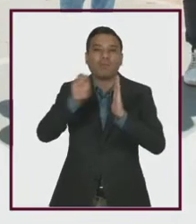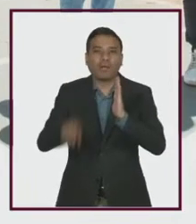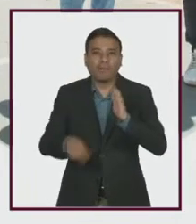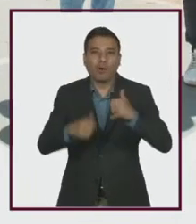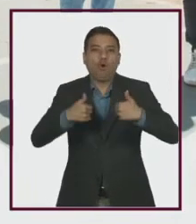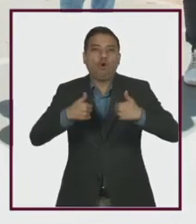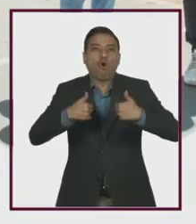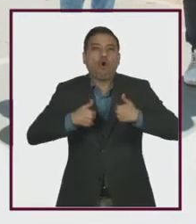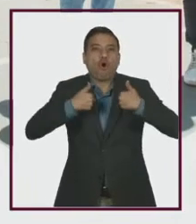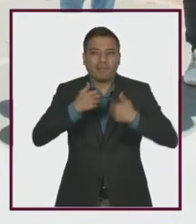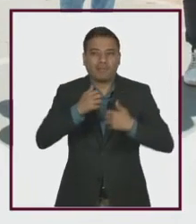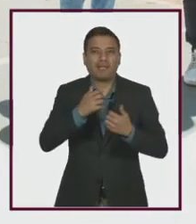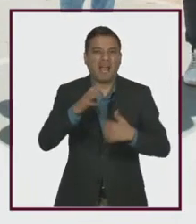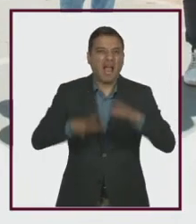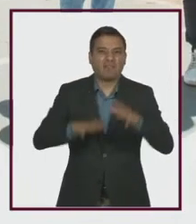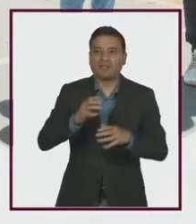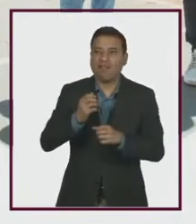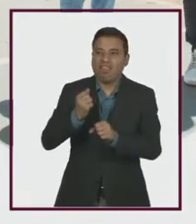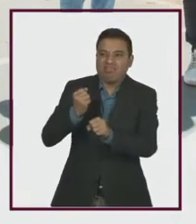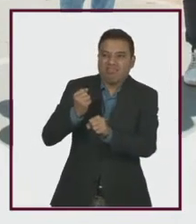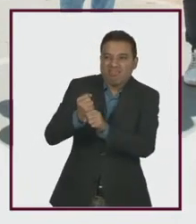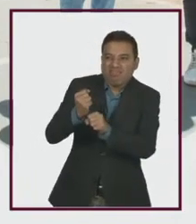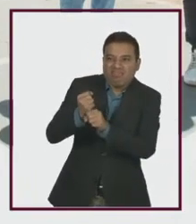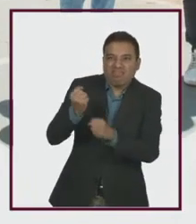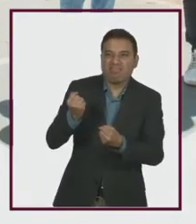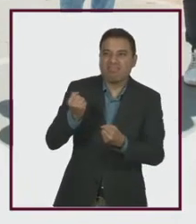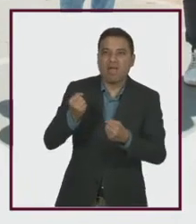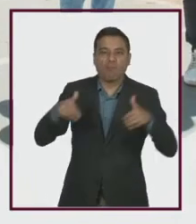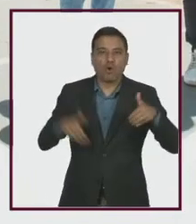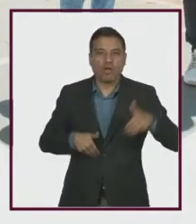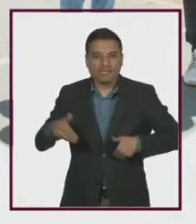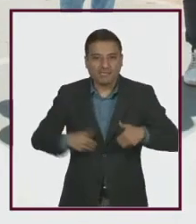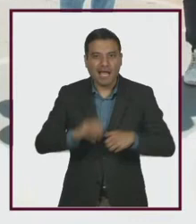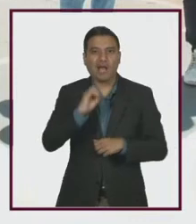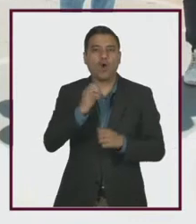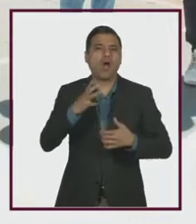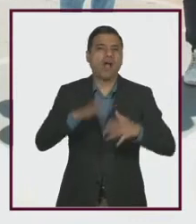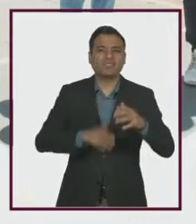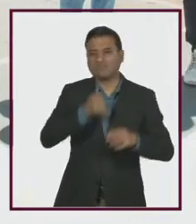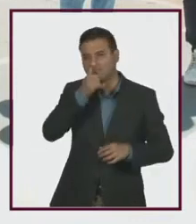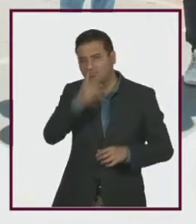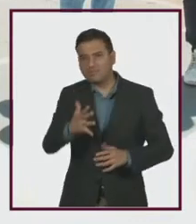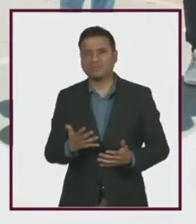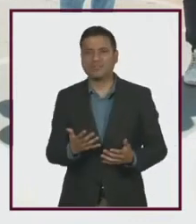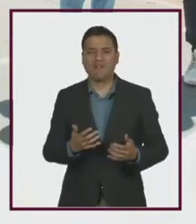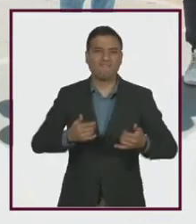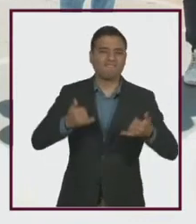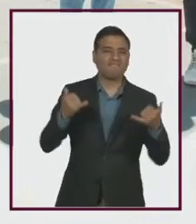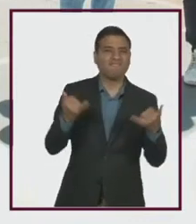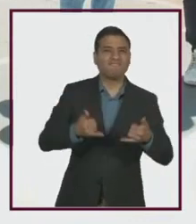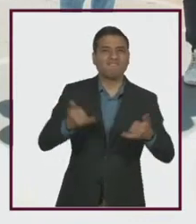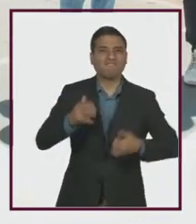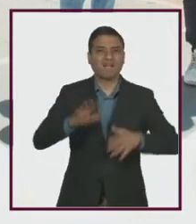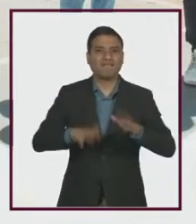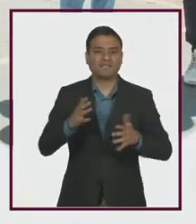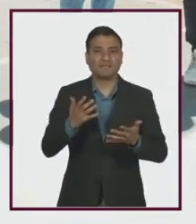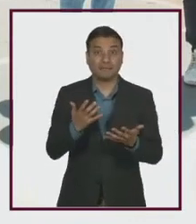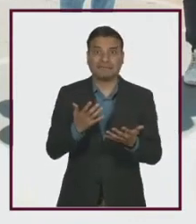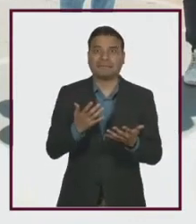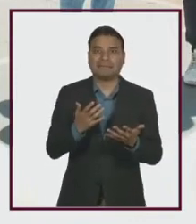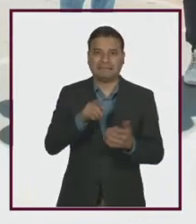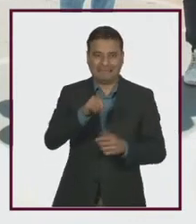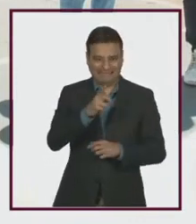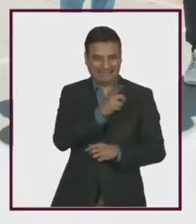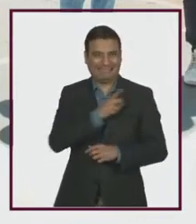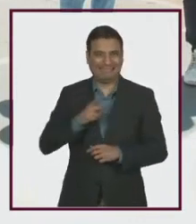tener actividades, como decíamos al inicio, de rebeldía. Entonces, si nos enfocamos a estas situaciones pues más positivas,